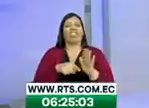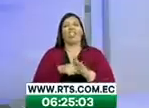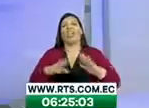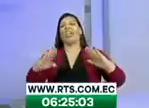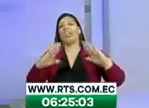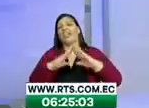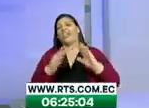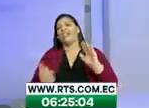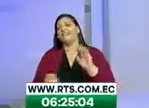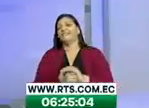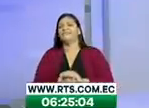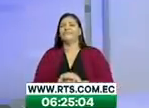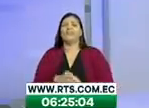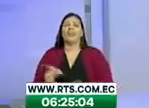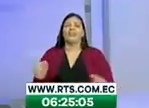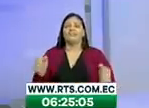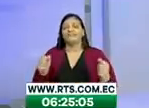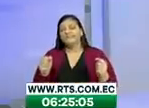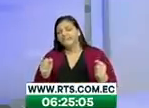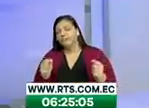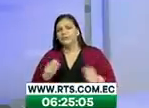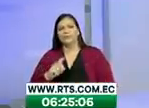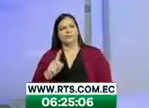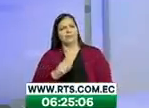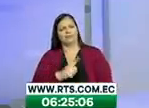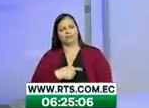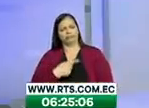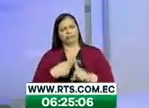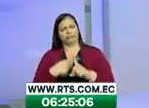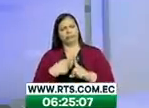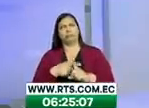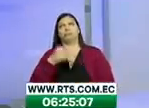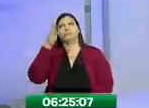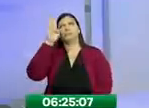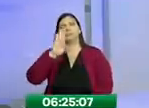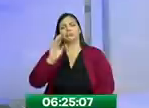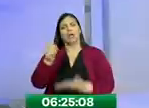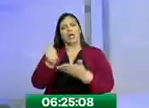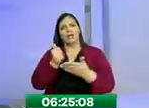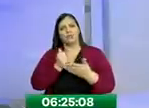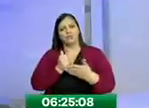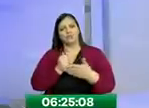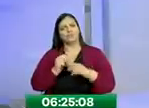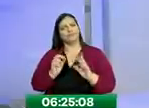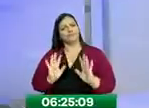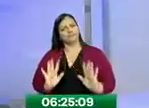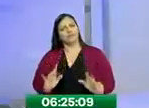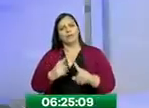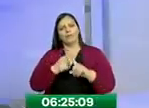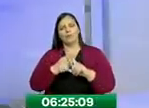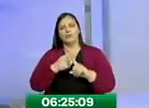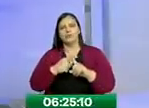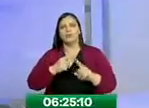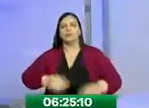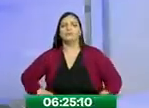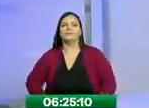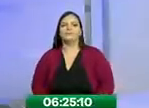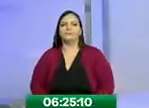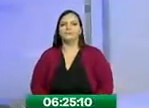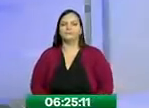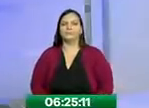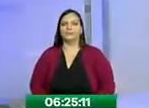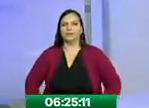así lo quiso, pues nosotros vamos a tener que estar ahí, ¿no? Vigilante de aquello. Vamos a cambiar momentáneamente la situación y nos vamos a nuestra